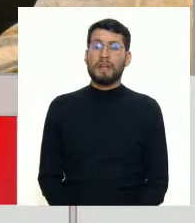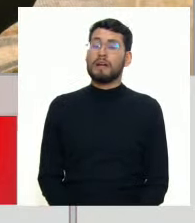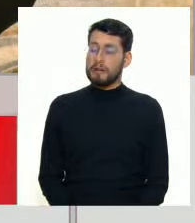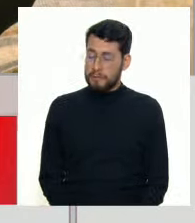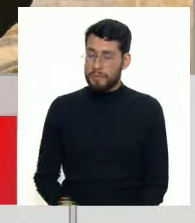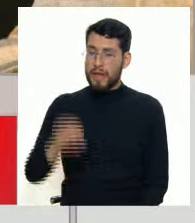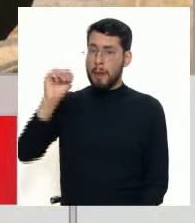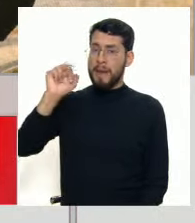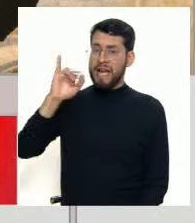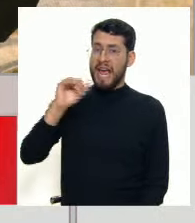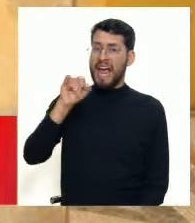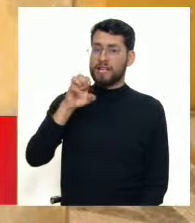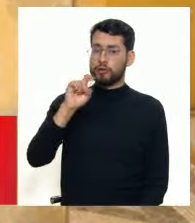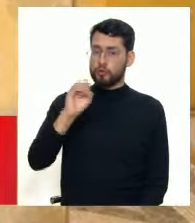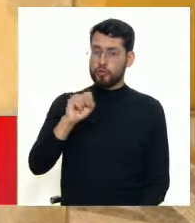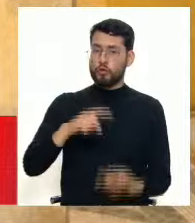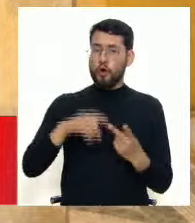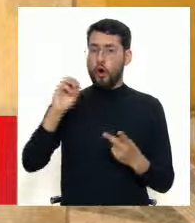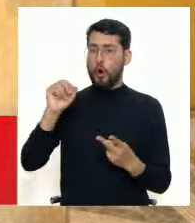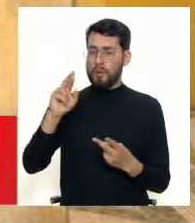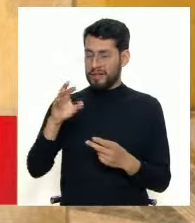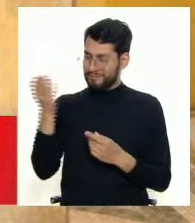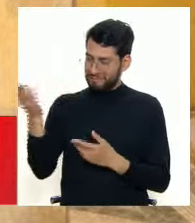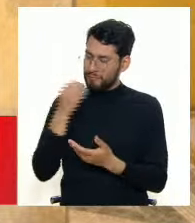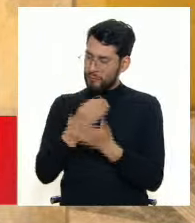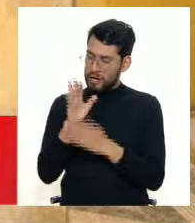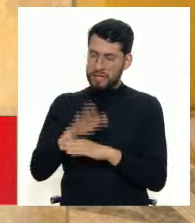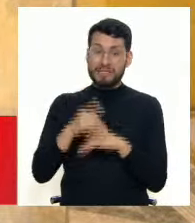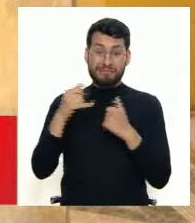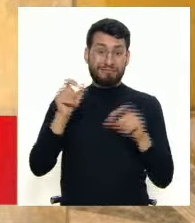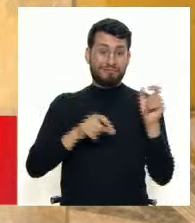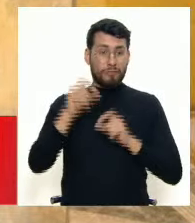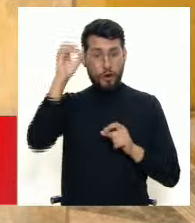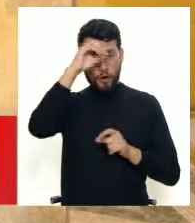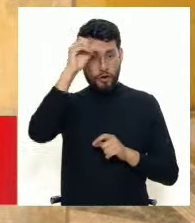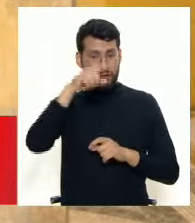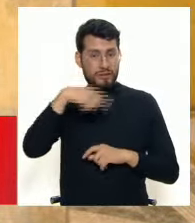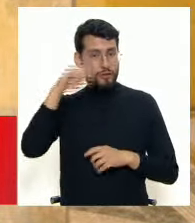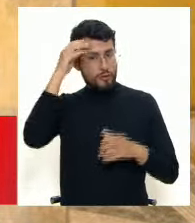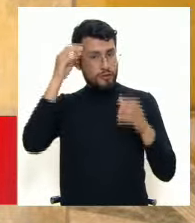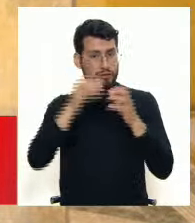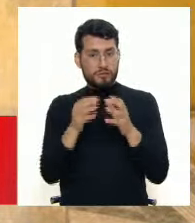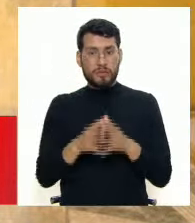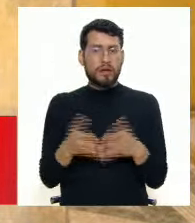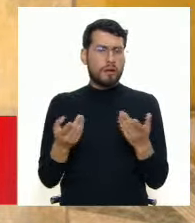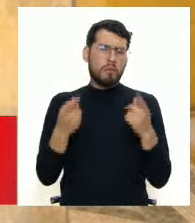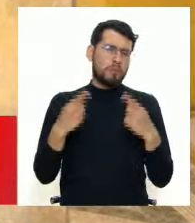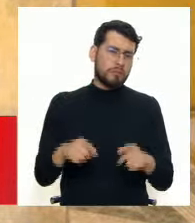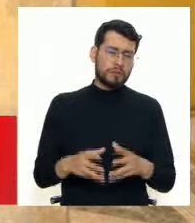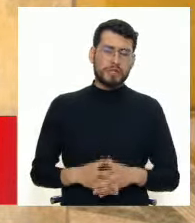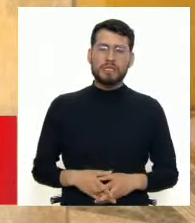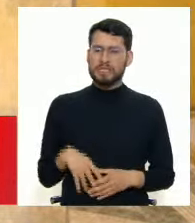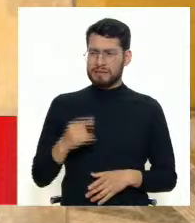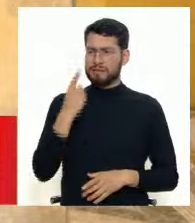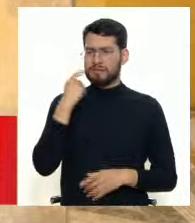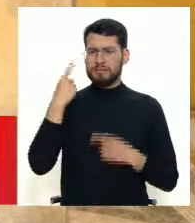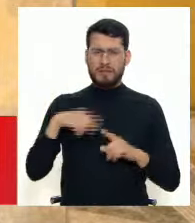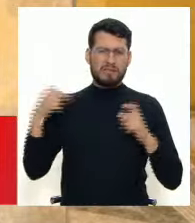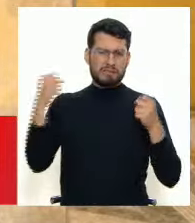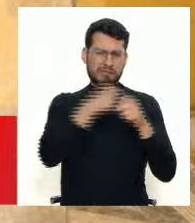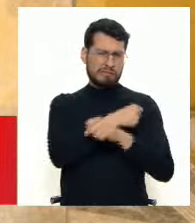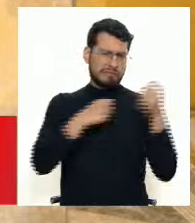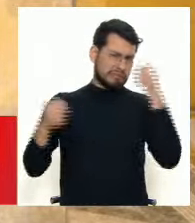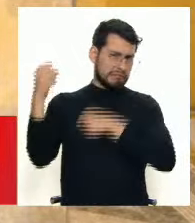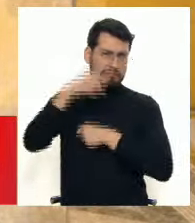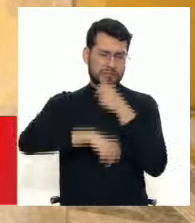María de Jesús, Omar, muy buenas tardes. Así es, se ha suscitado aquí reacciones en el Parlamento Nacional debido a este hecho de agresión